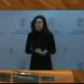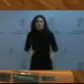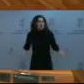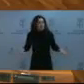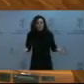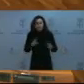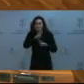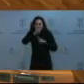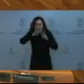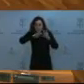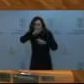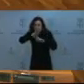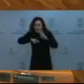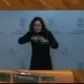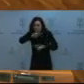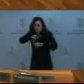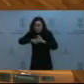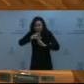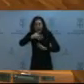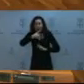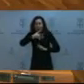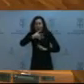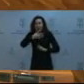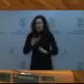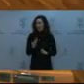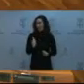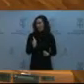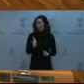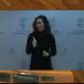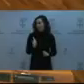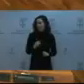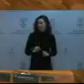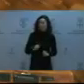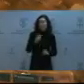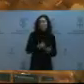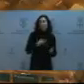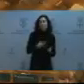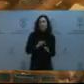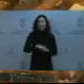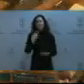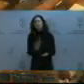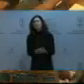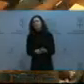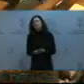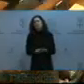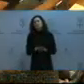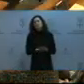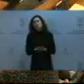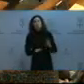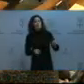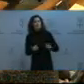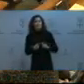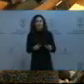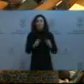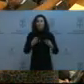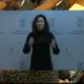días, desde que ese se aprobó, para comprobar las críticas levantadas desde el propio sector inmobiliario, desde los respectivos